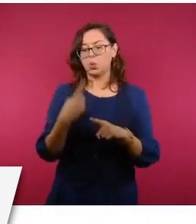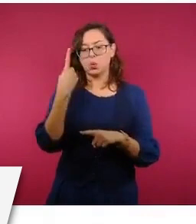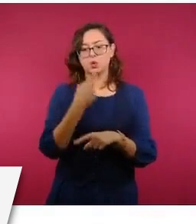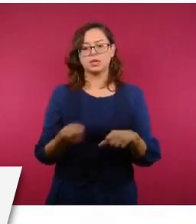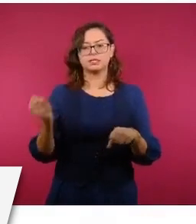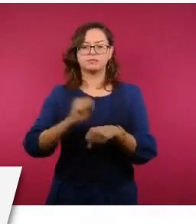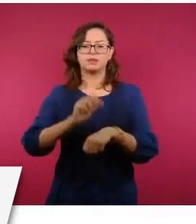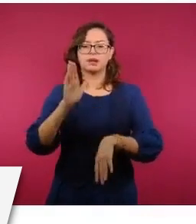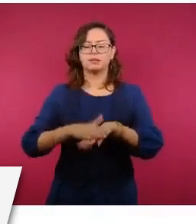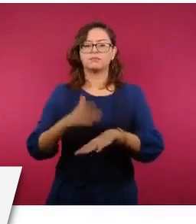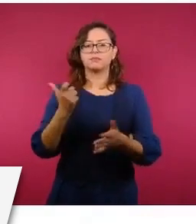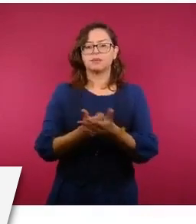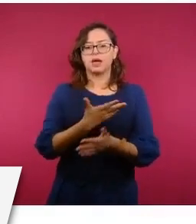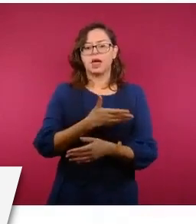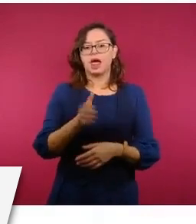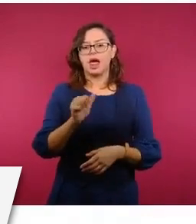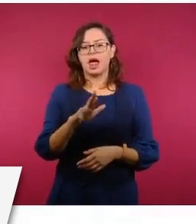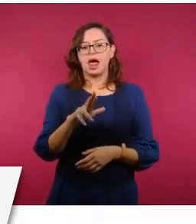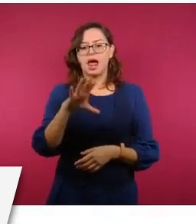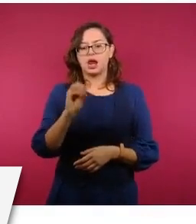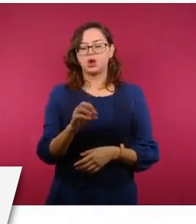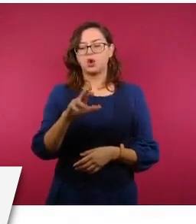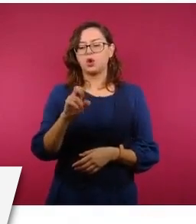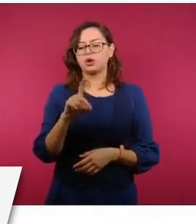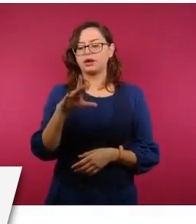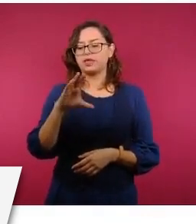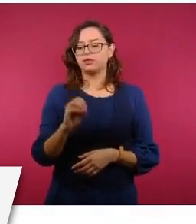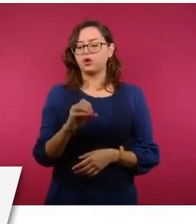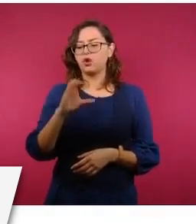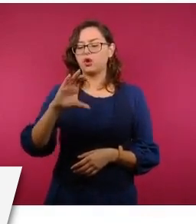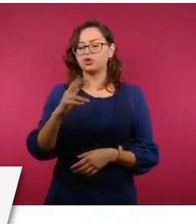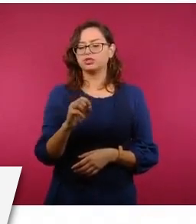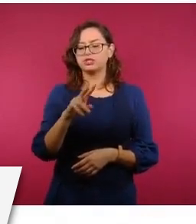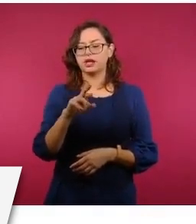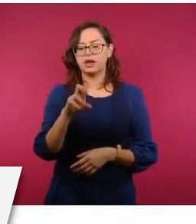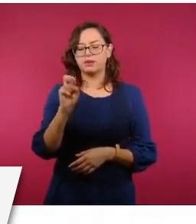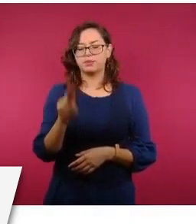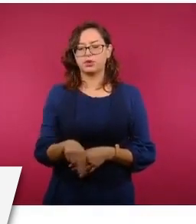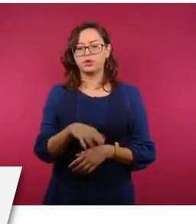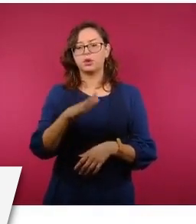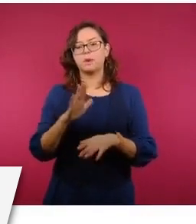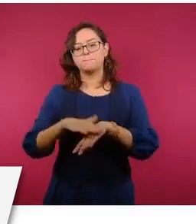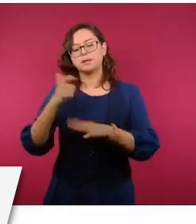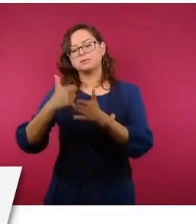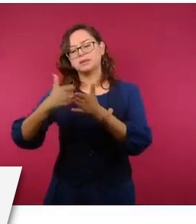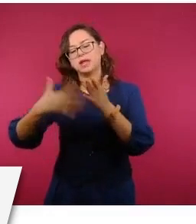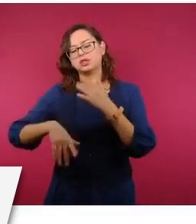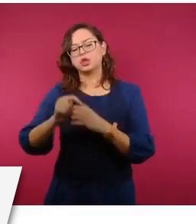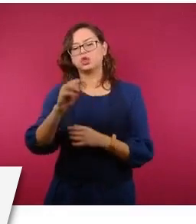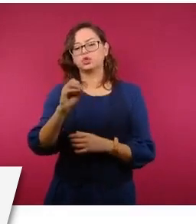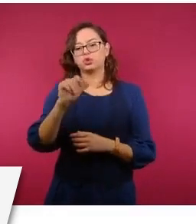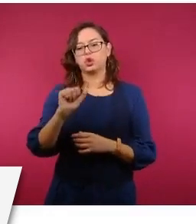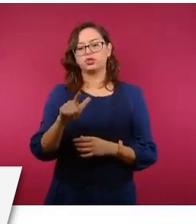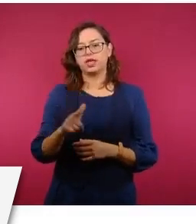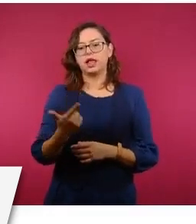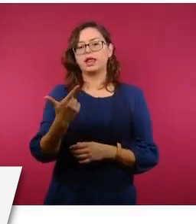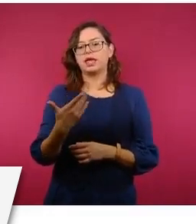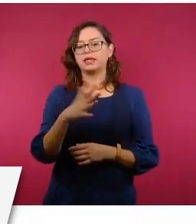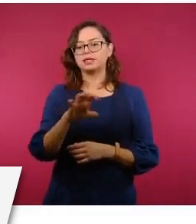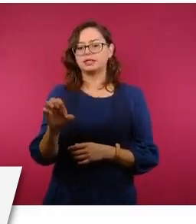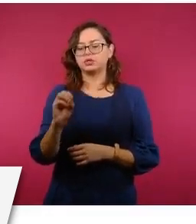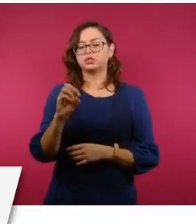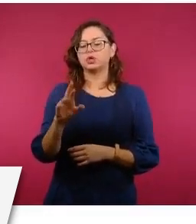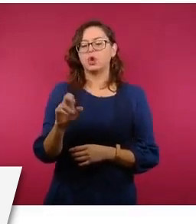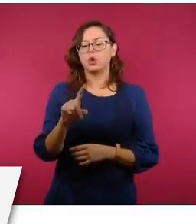los más caros, Arco, Redco, Chevron; los más económicos, Total, G500 y Orsan. Si